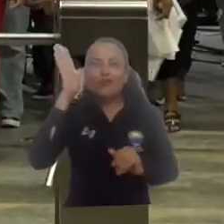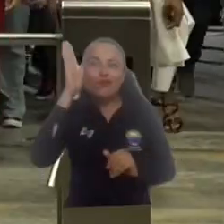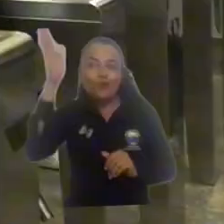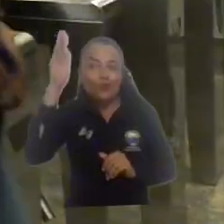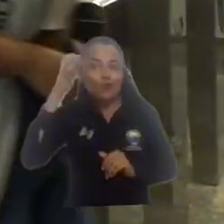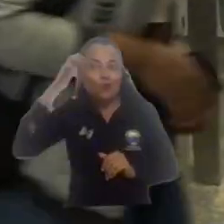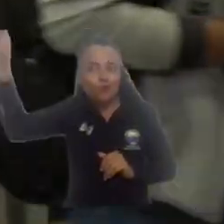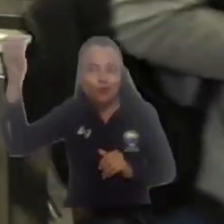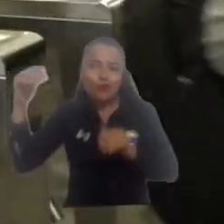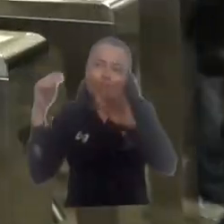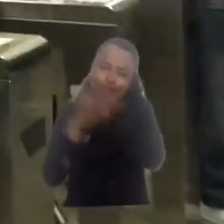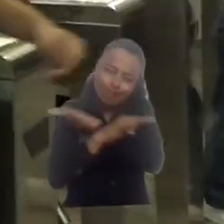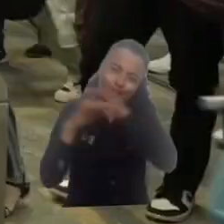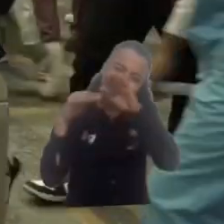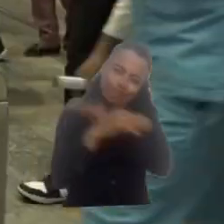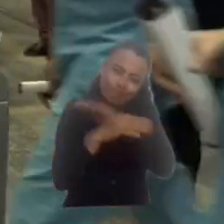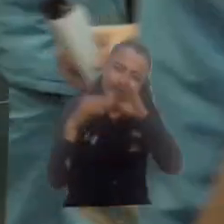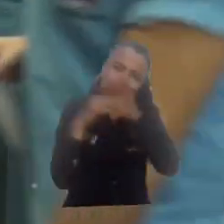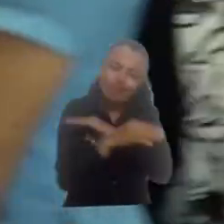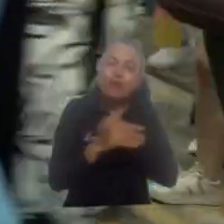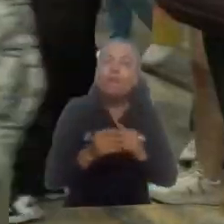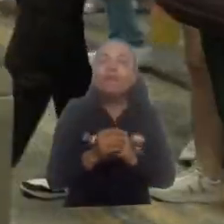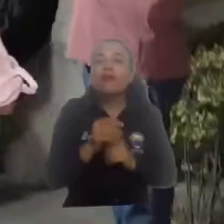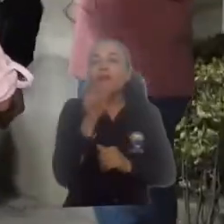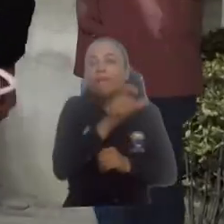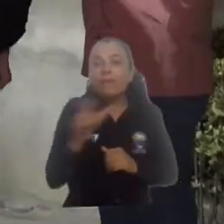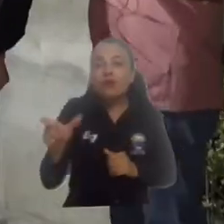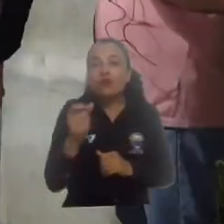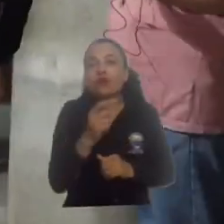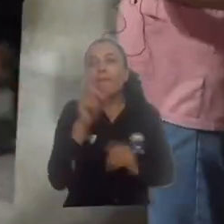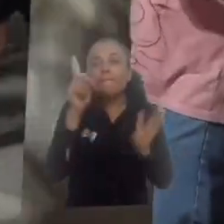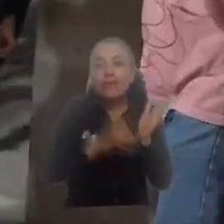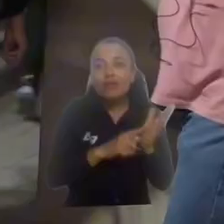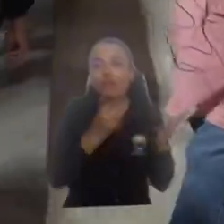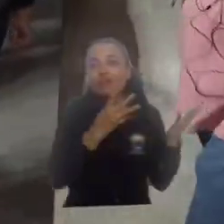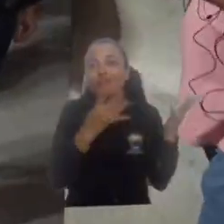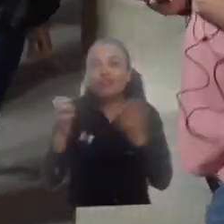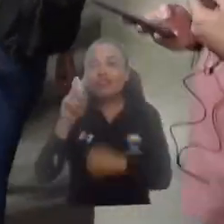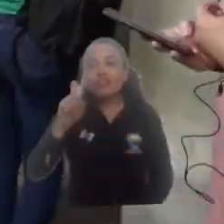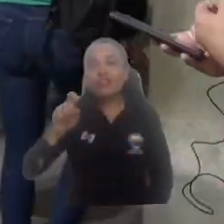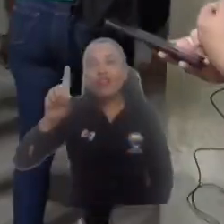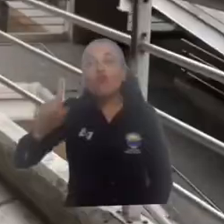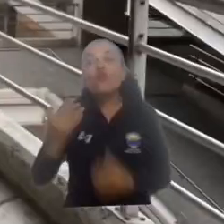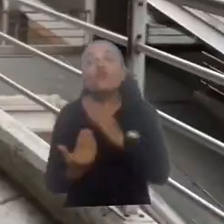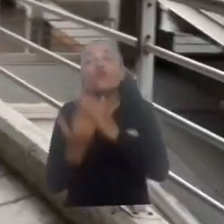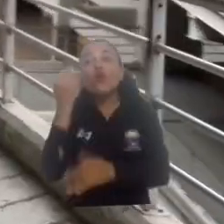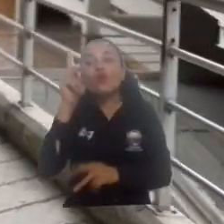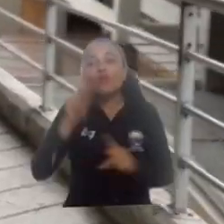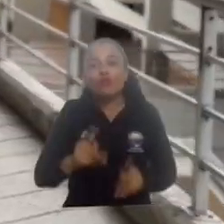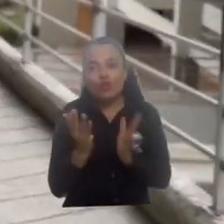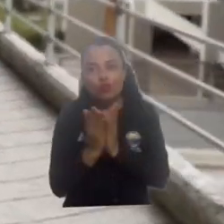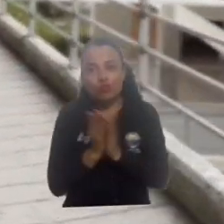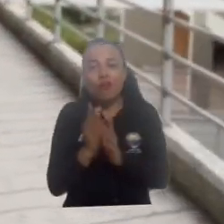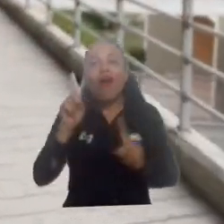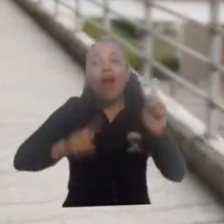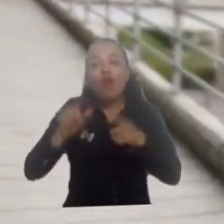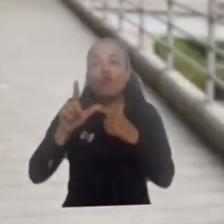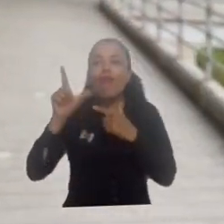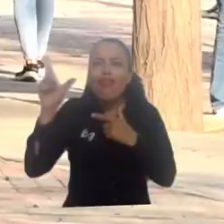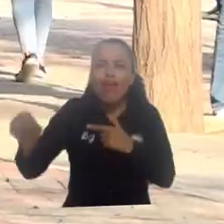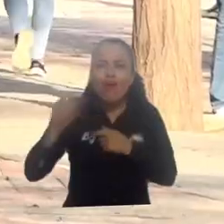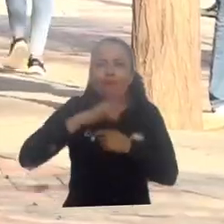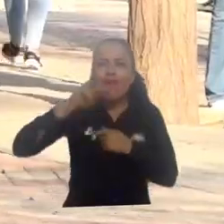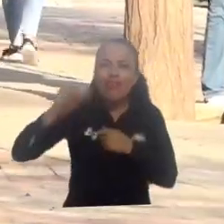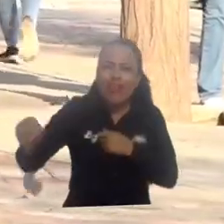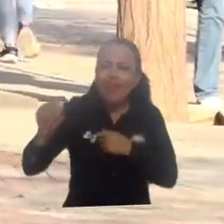futuros profesionales, entre quienes se encuentran 1.961 nuevos estudiantes, muchos de ellos provenientes de zonas apartadas